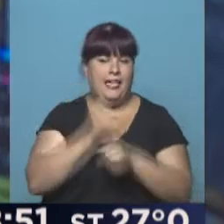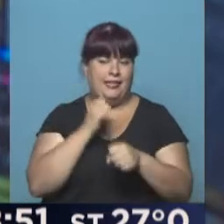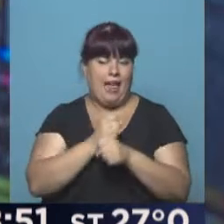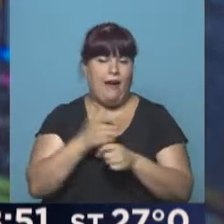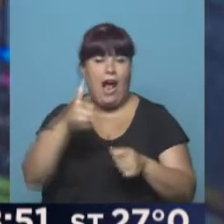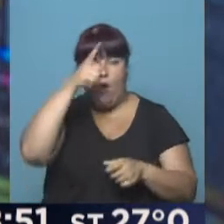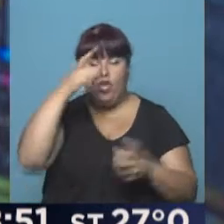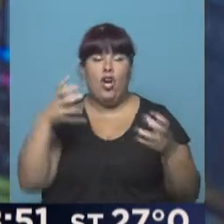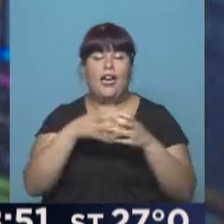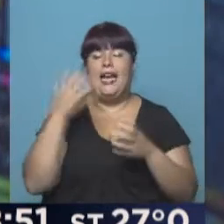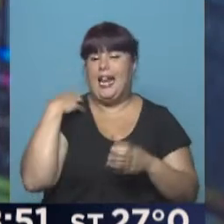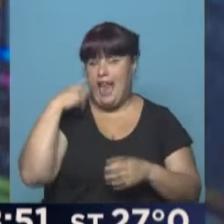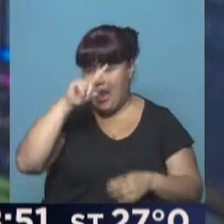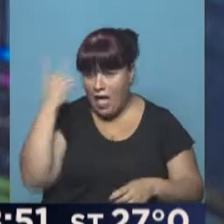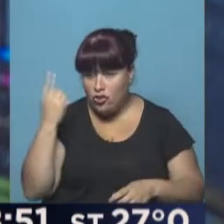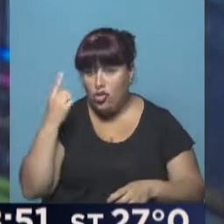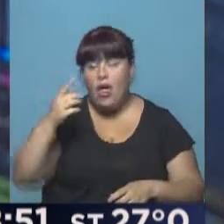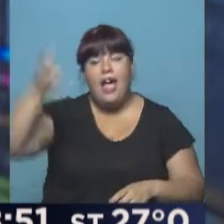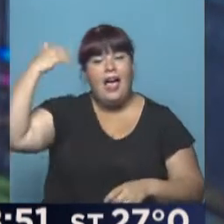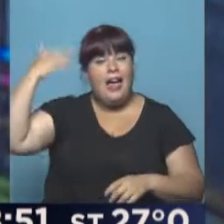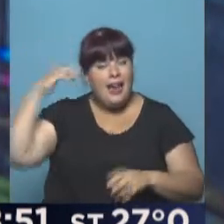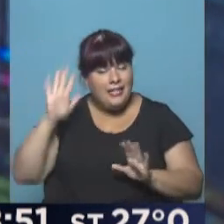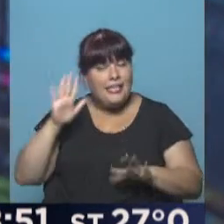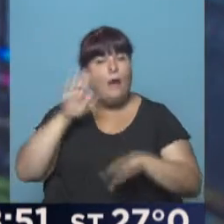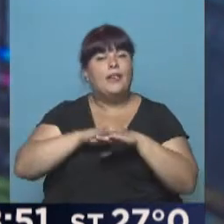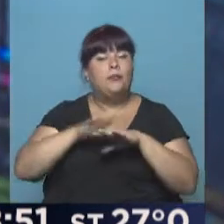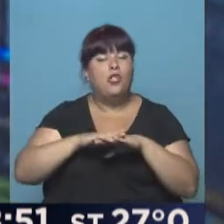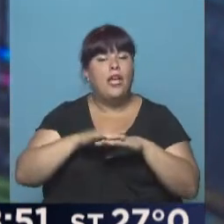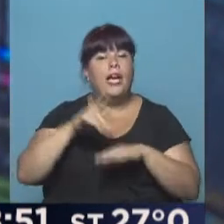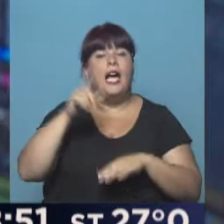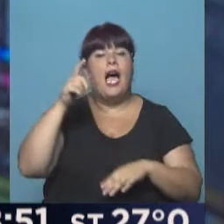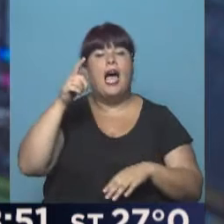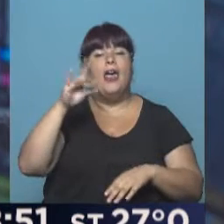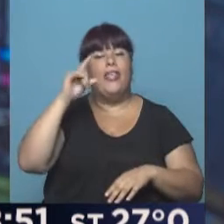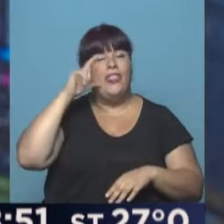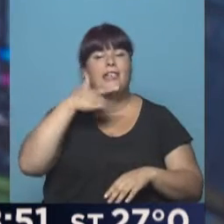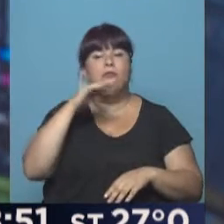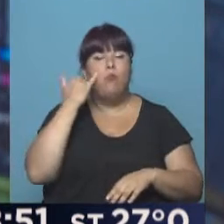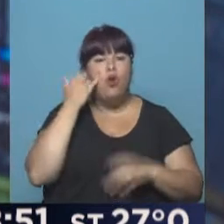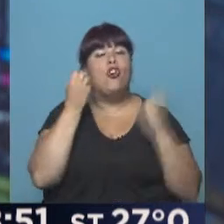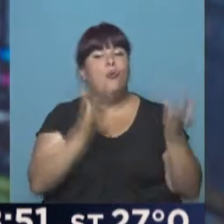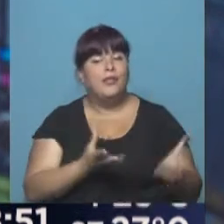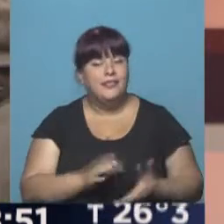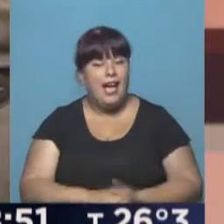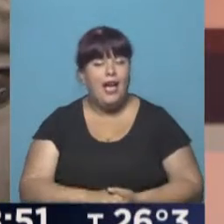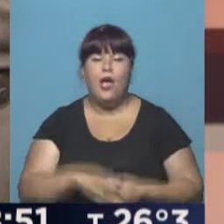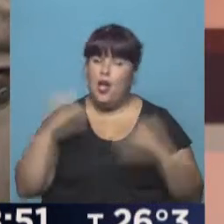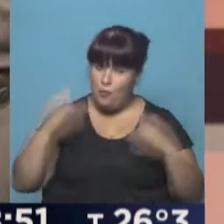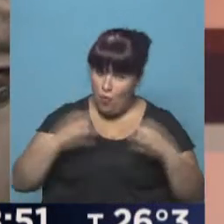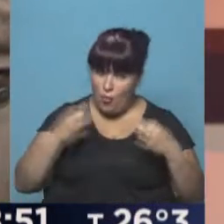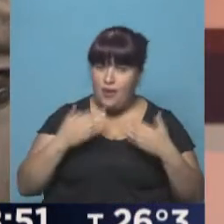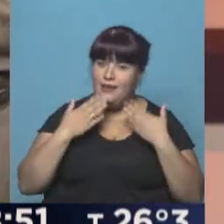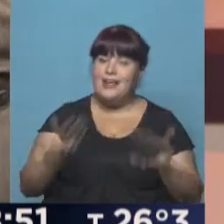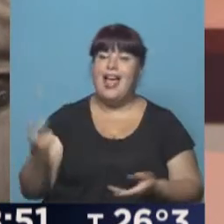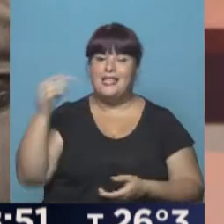la Auditoría General de la Nación, en su momento encabezada por Leandro Despuy. Doctor Despuy, ¿cómo le va? Muy bien. Gracias